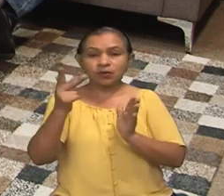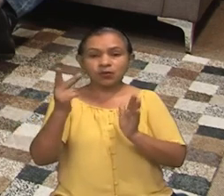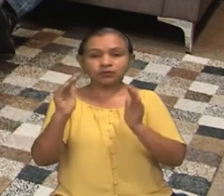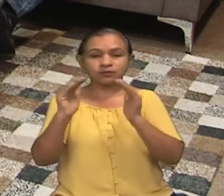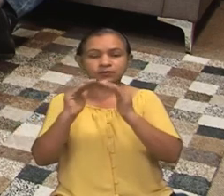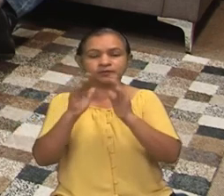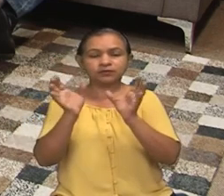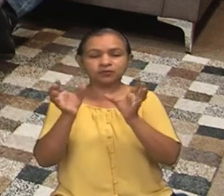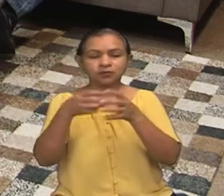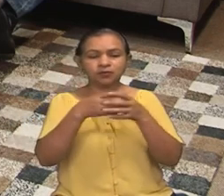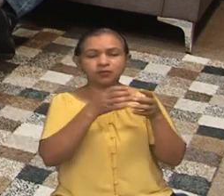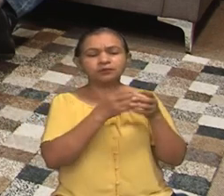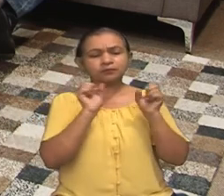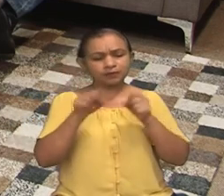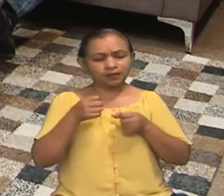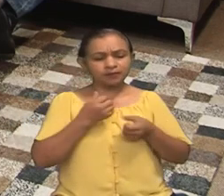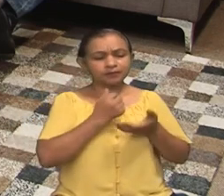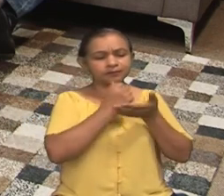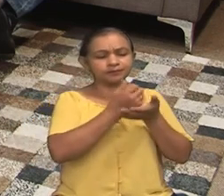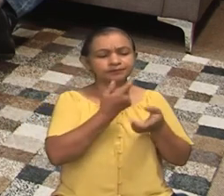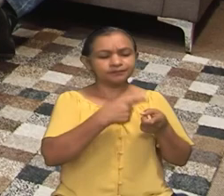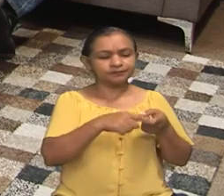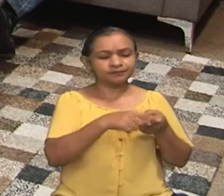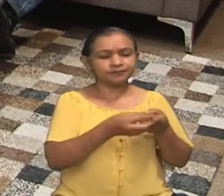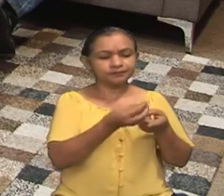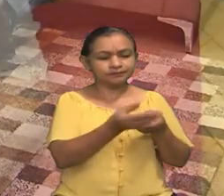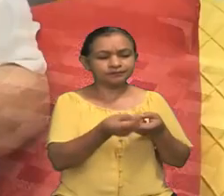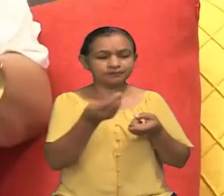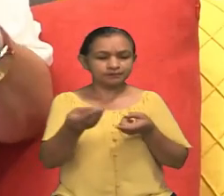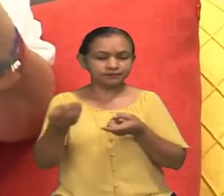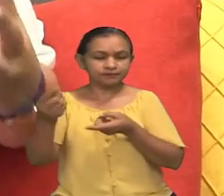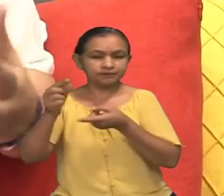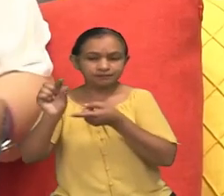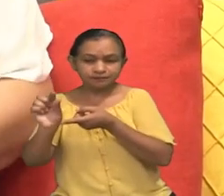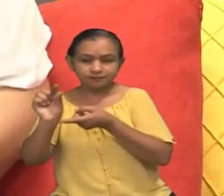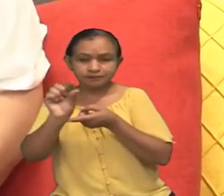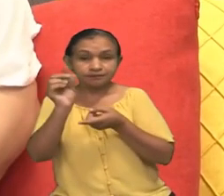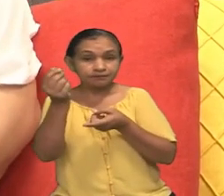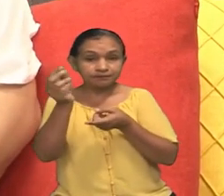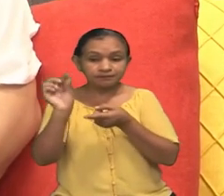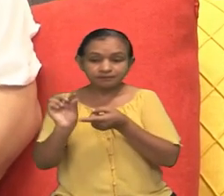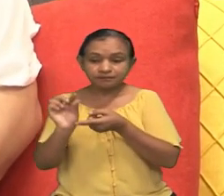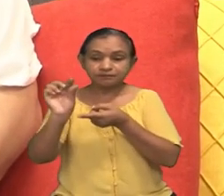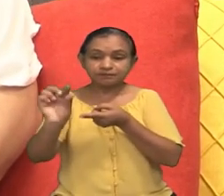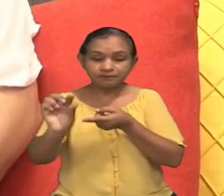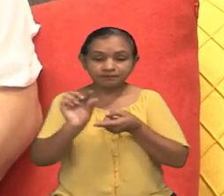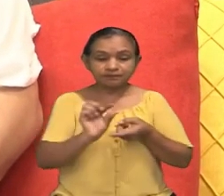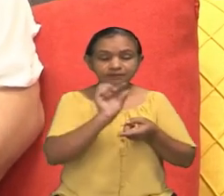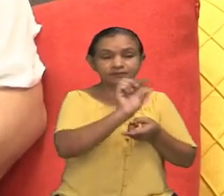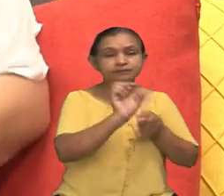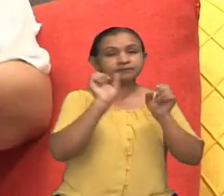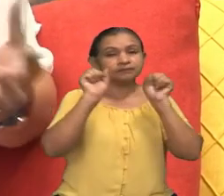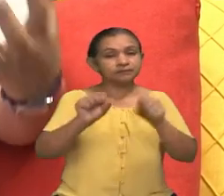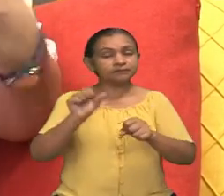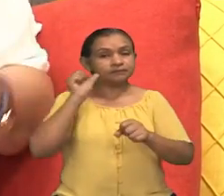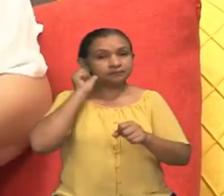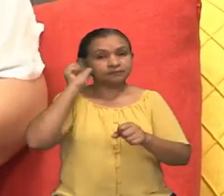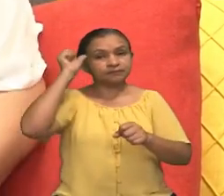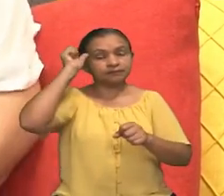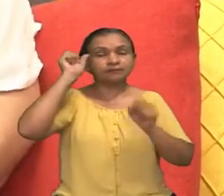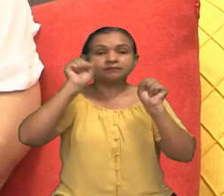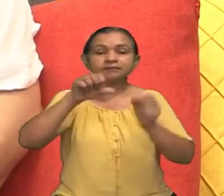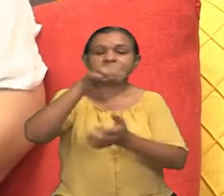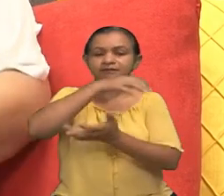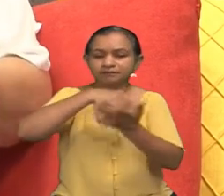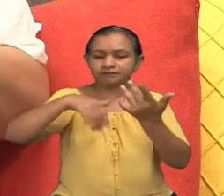Club para restituir ese derecho, para permitirle a estas personas, adultas mayores, que se involucren